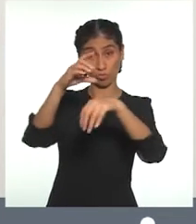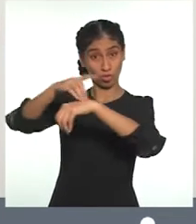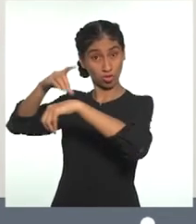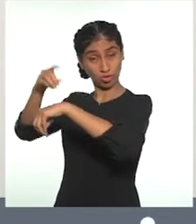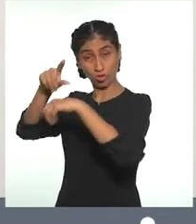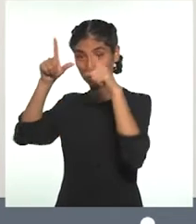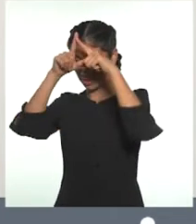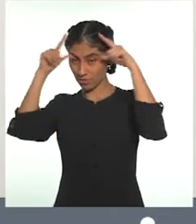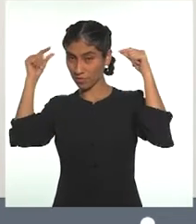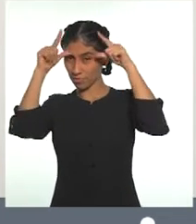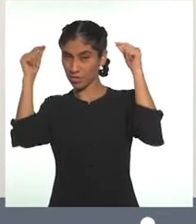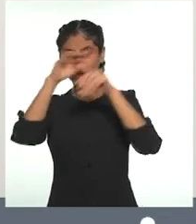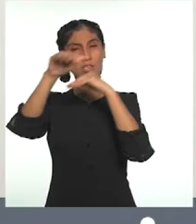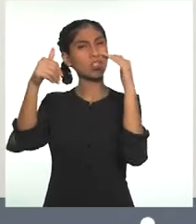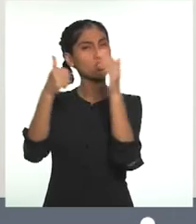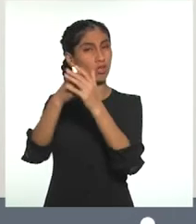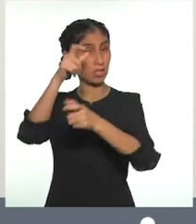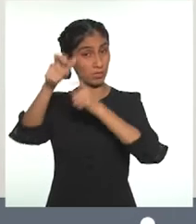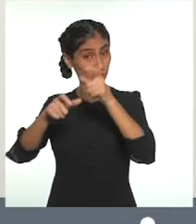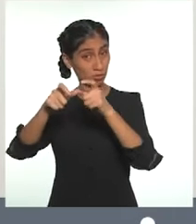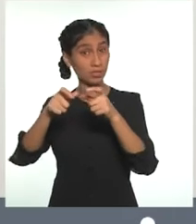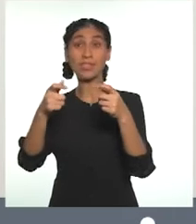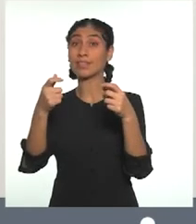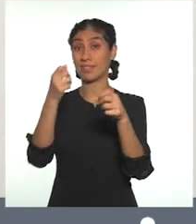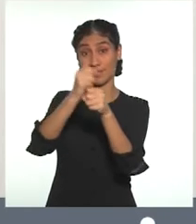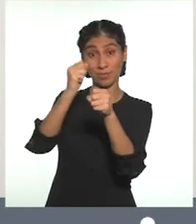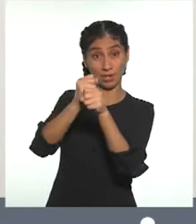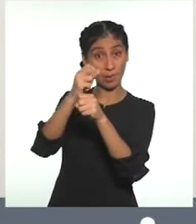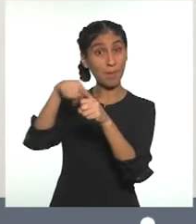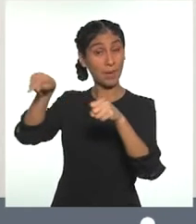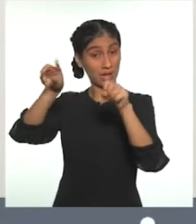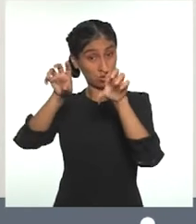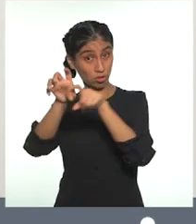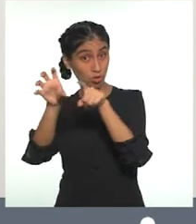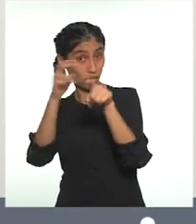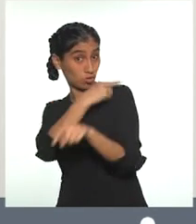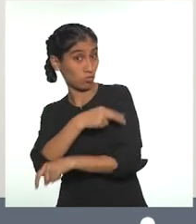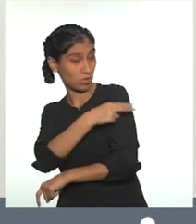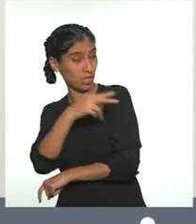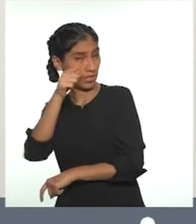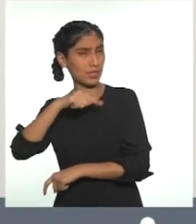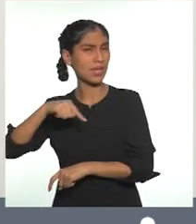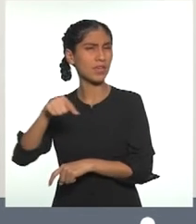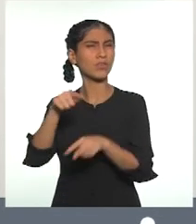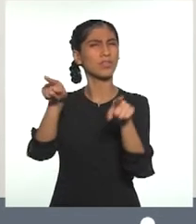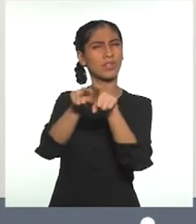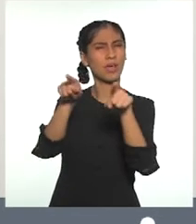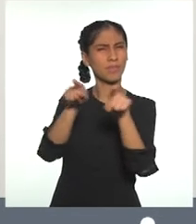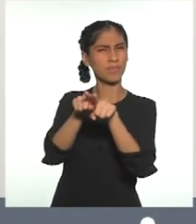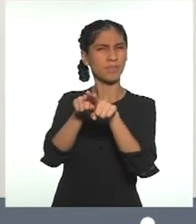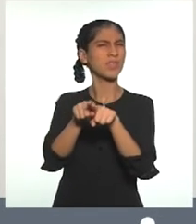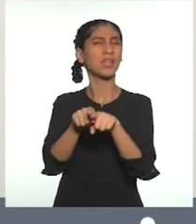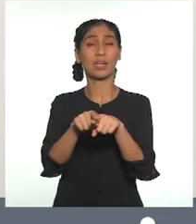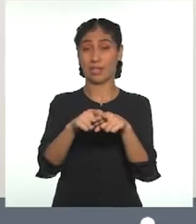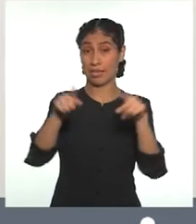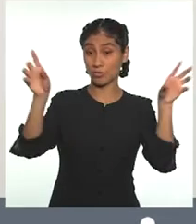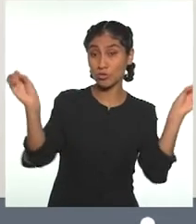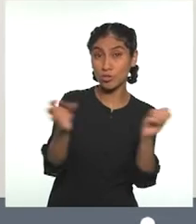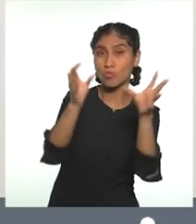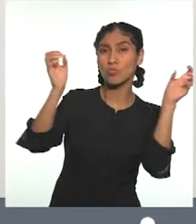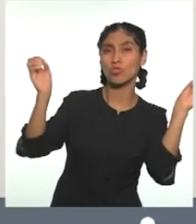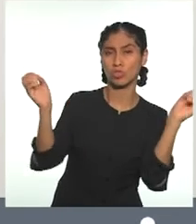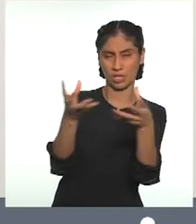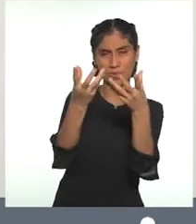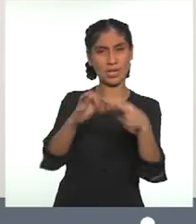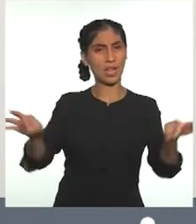médicos, las enfermeras y todo el personal de salud, además de las organizaciones populares impulsando la